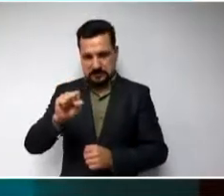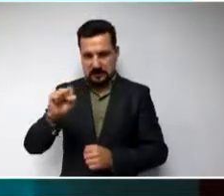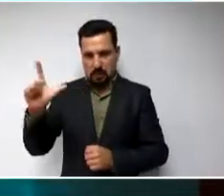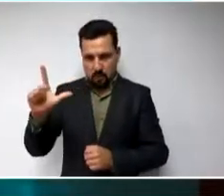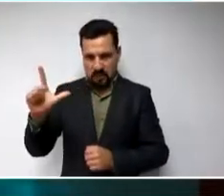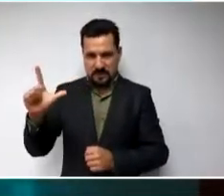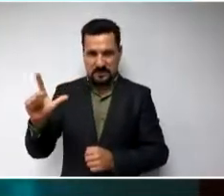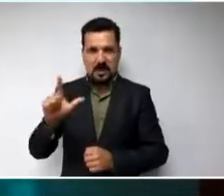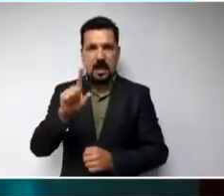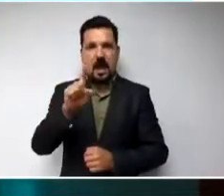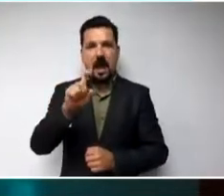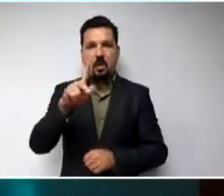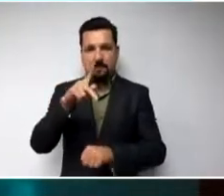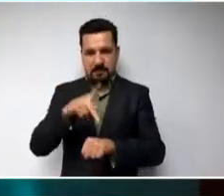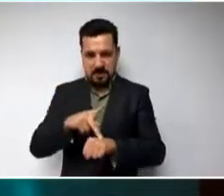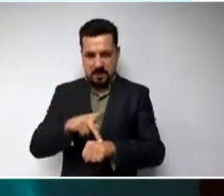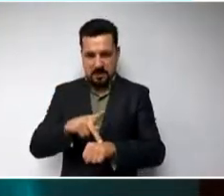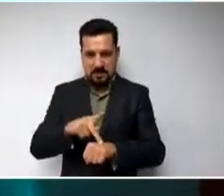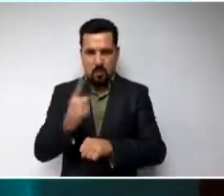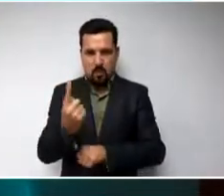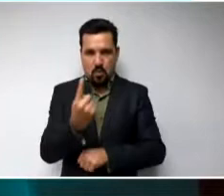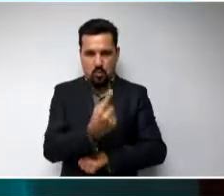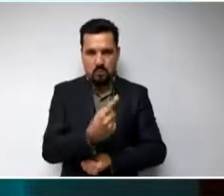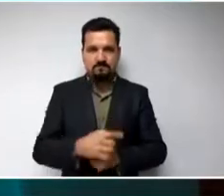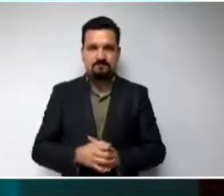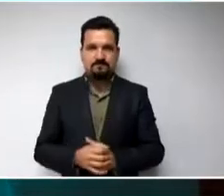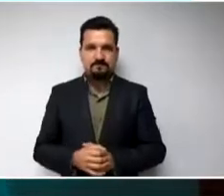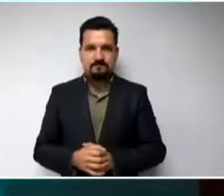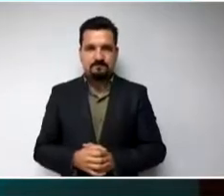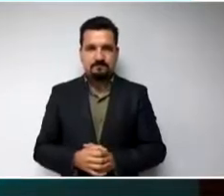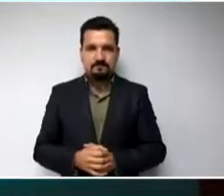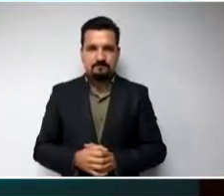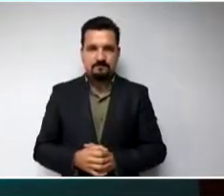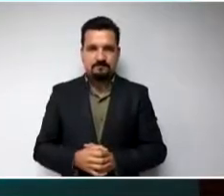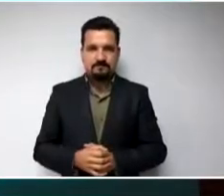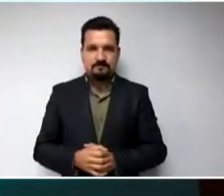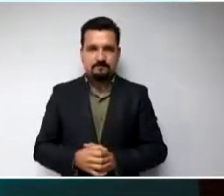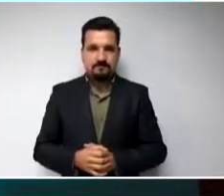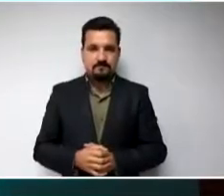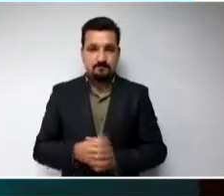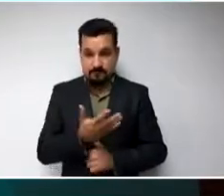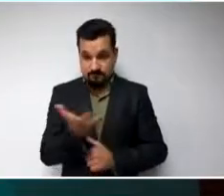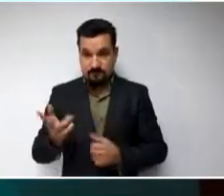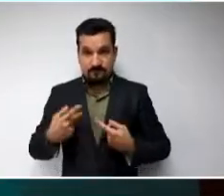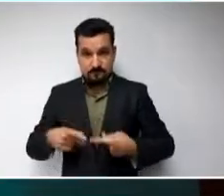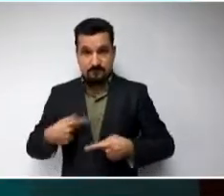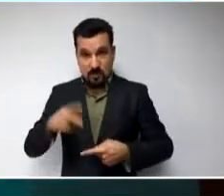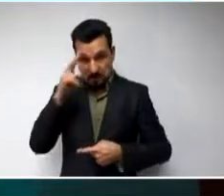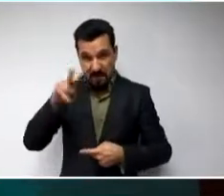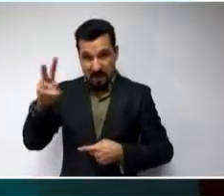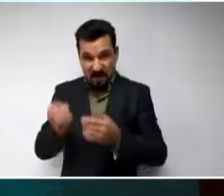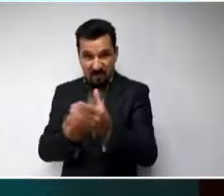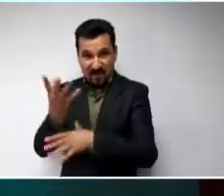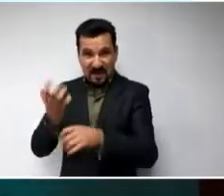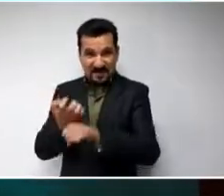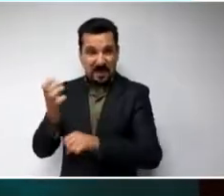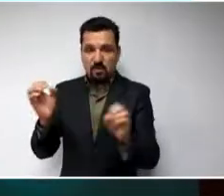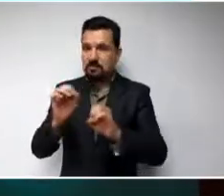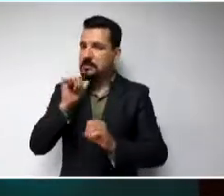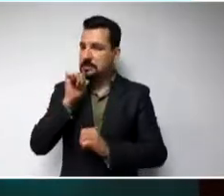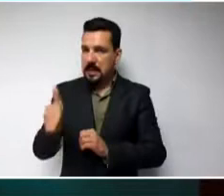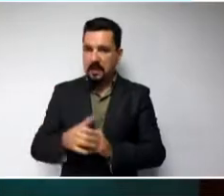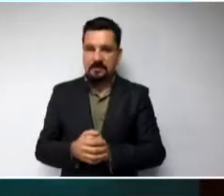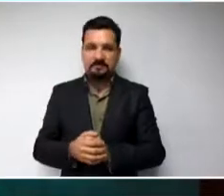agua prieta con un caso cada uno ninguno con antecedentes de viaje fuera del estado